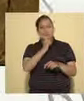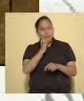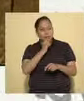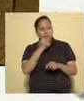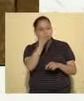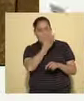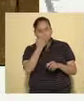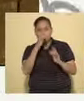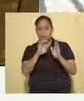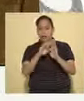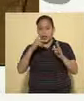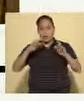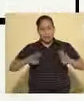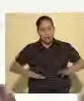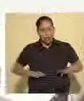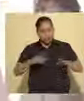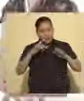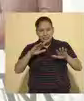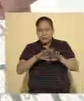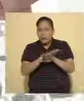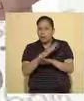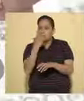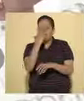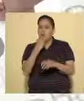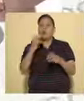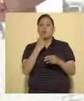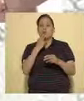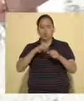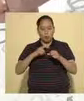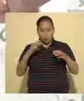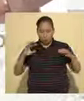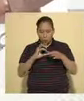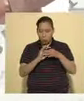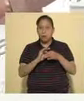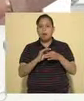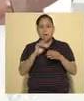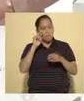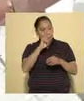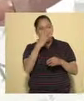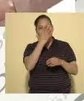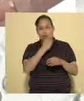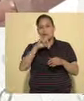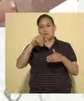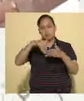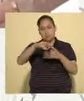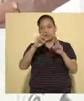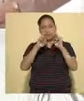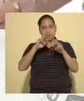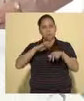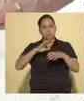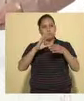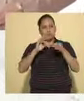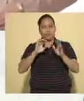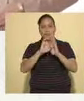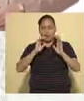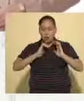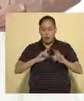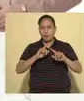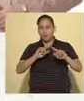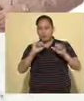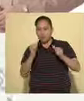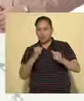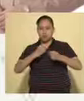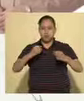mejor, o sea, cambias tu apariencia drásticamente solamente por el uso de color, ¿no? Y ya después vendrá lo demás, como el cuerpo, etcétera. Hay